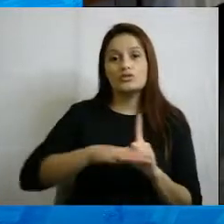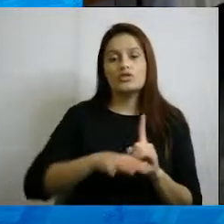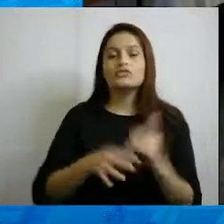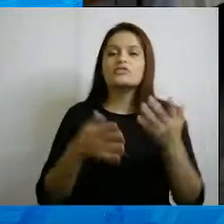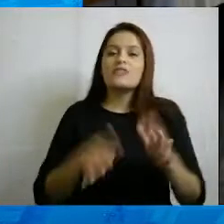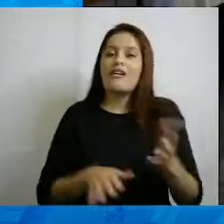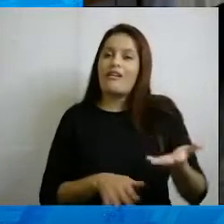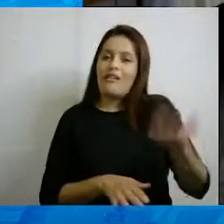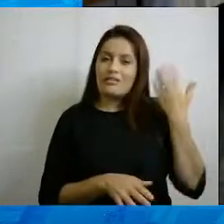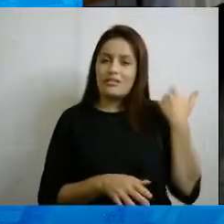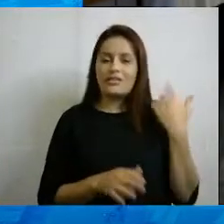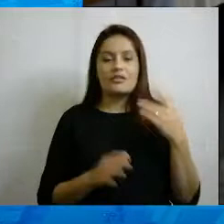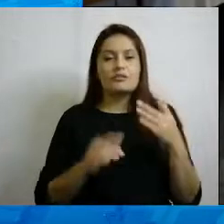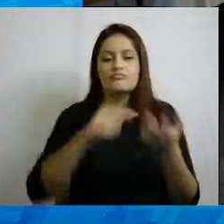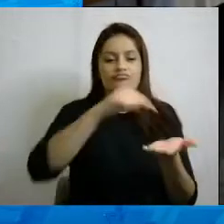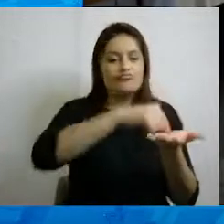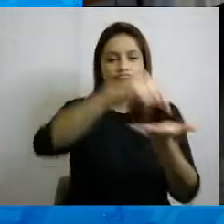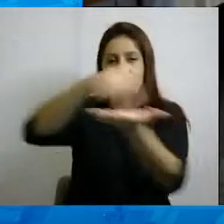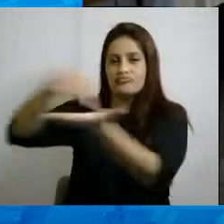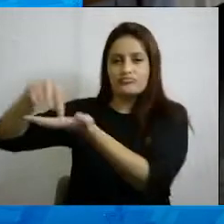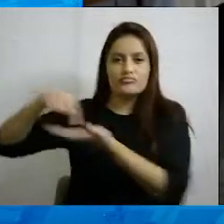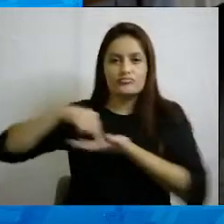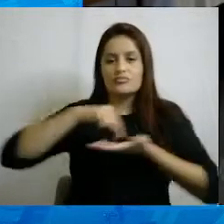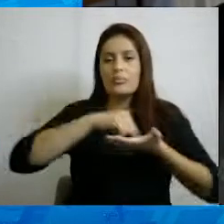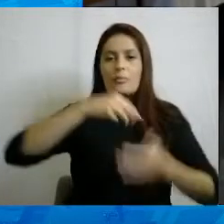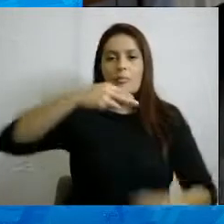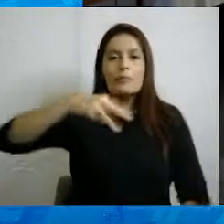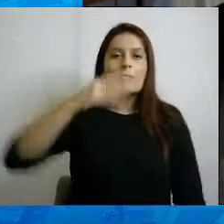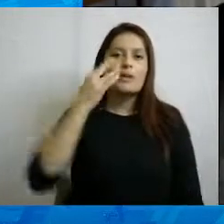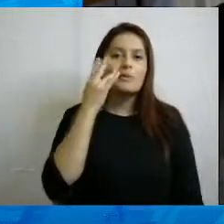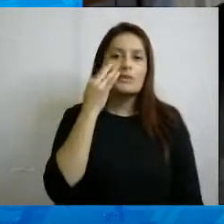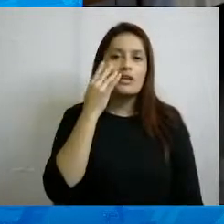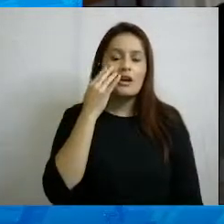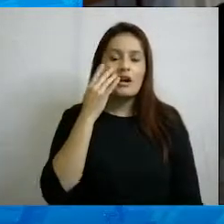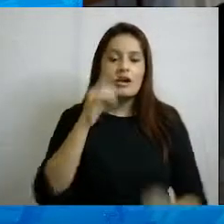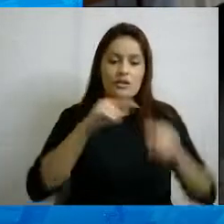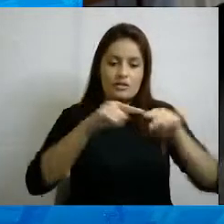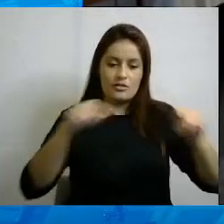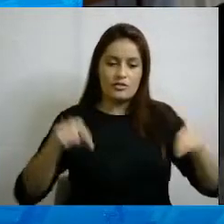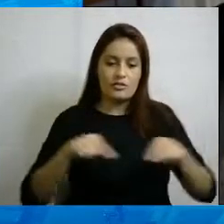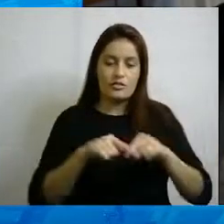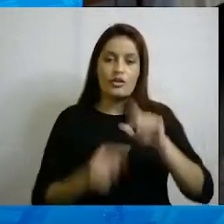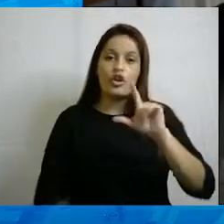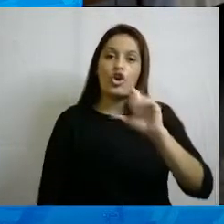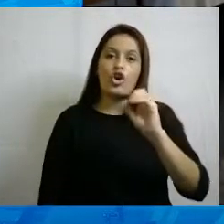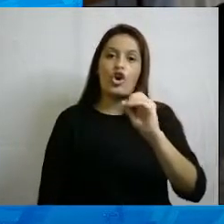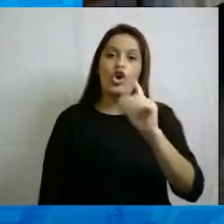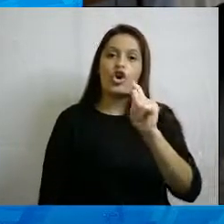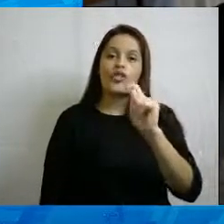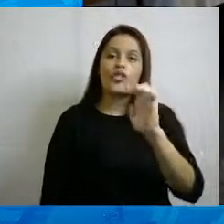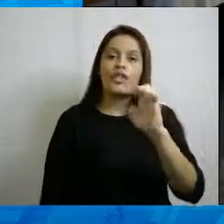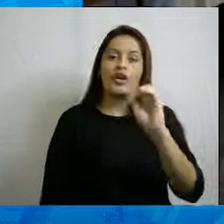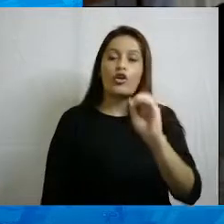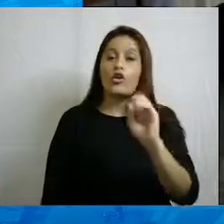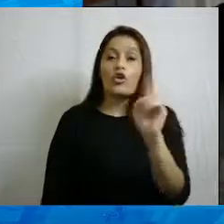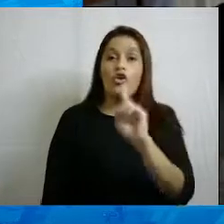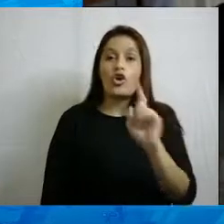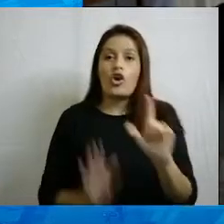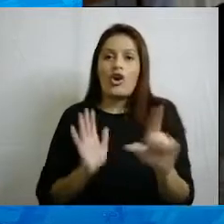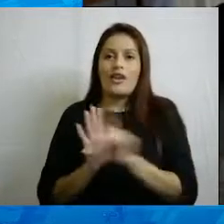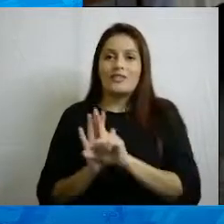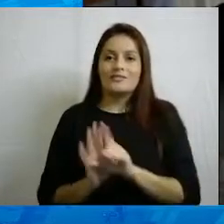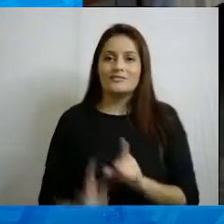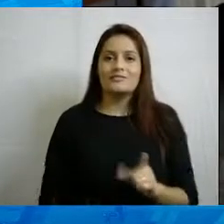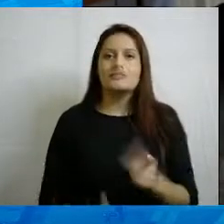varios puntos de Melipilla, a propósito de los loteos irregulares, que finalmente provocan esto, la